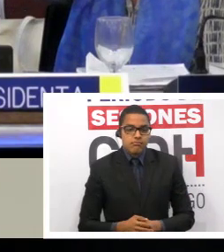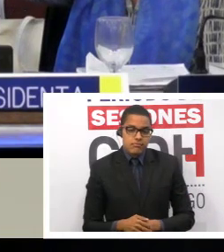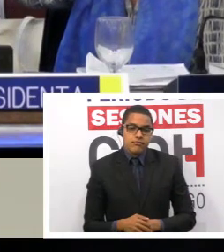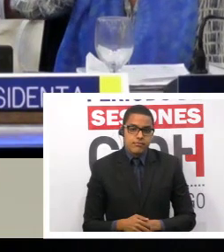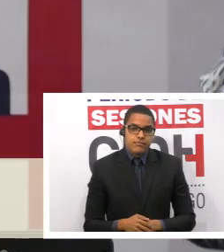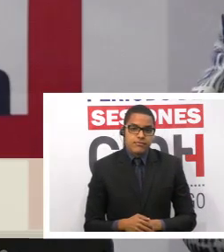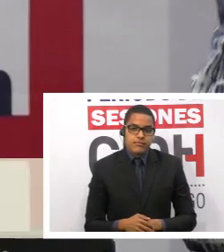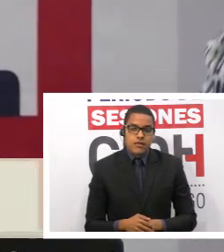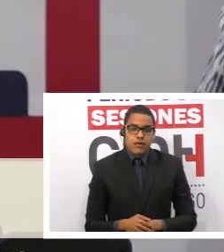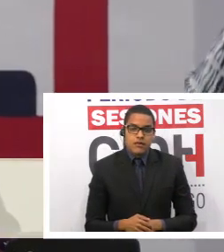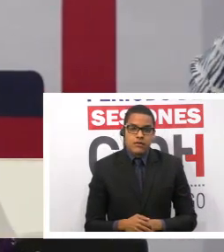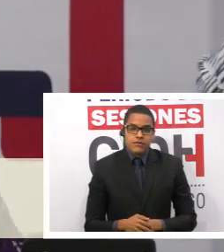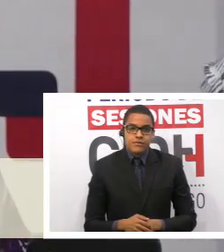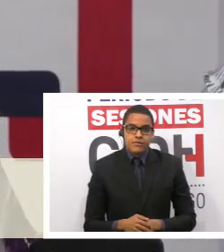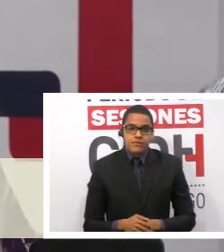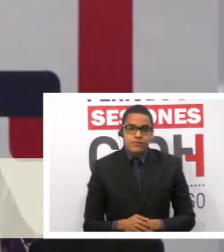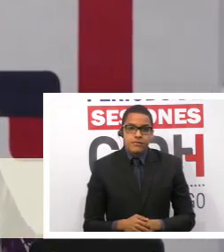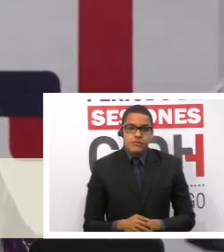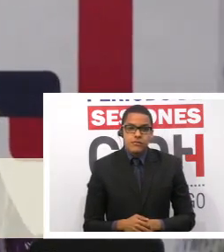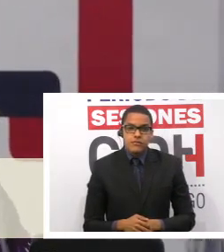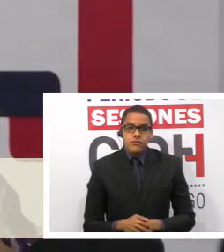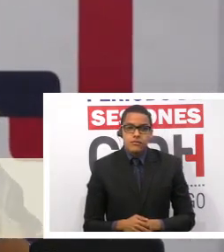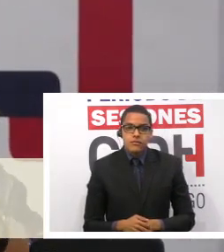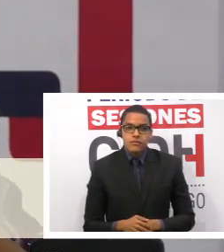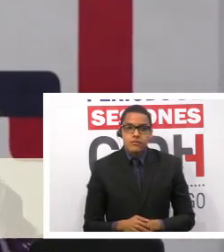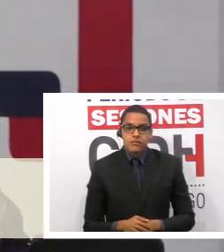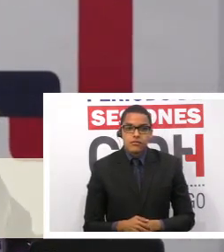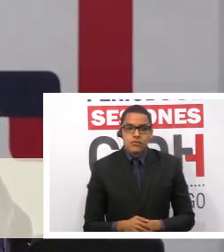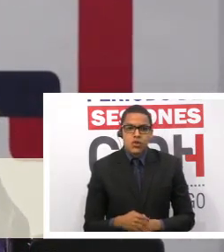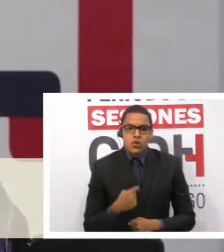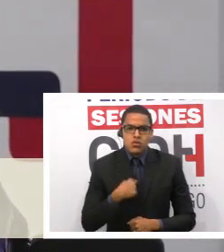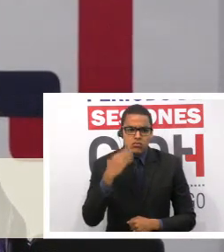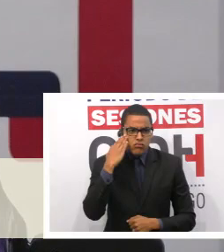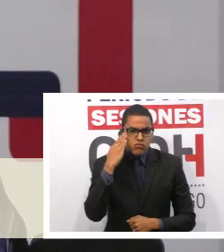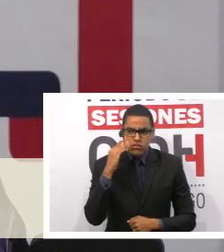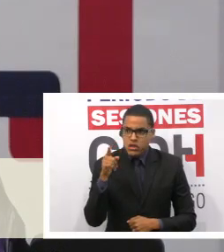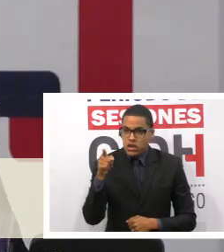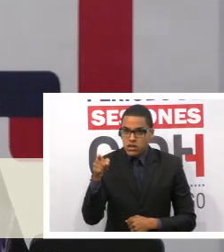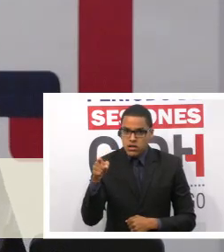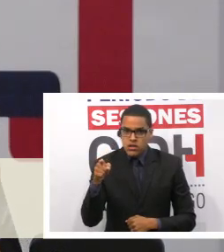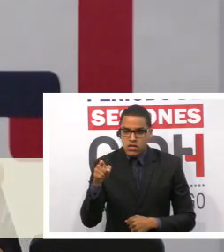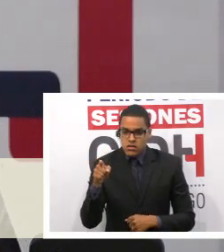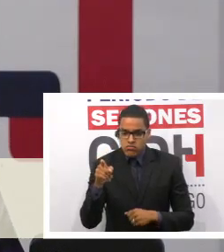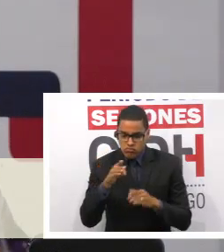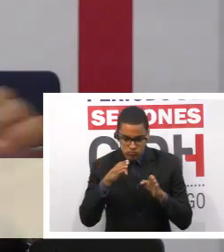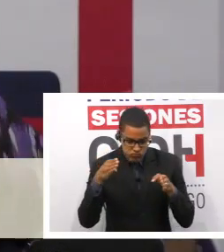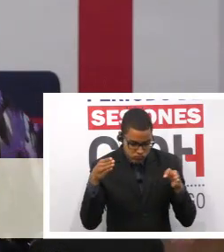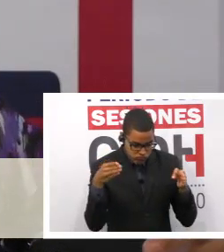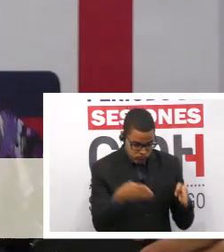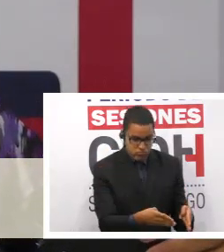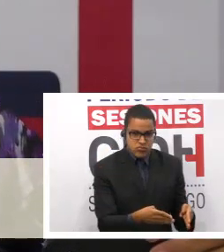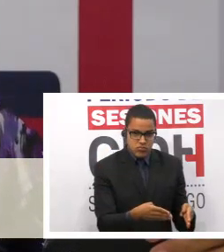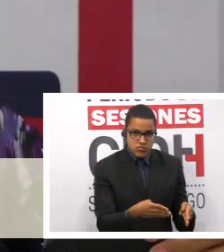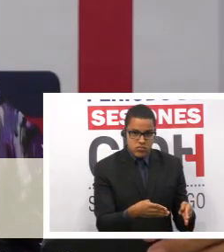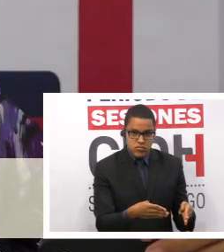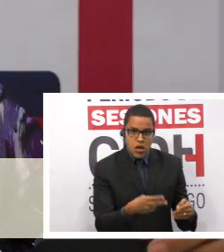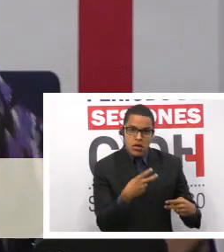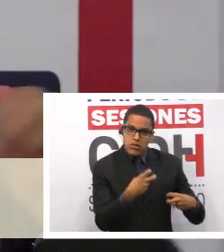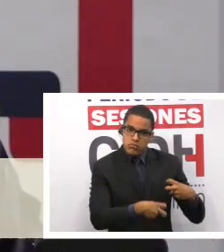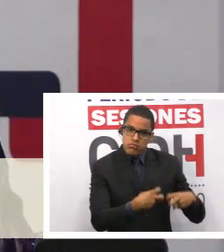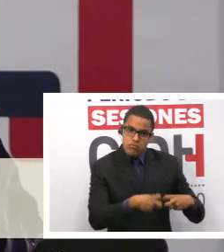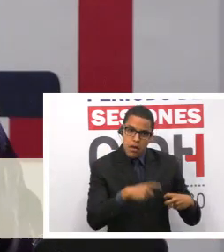así deseamos de los 20 metros de nuestras aguante del fc zinc en wimax